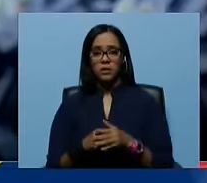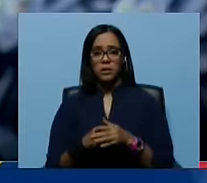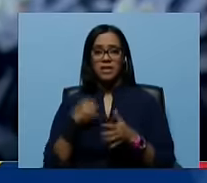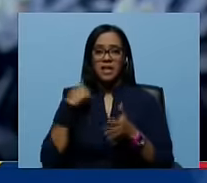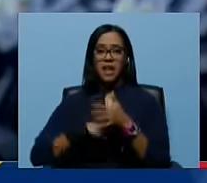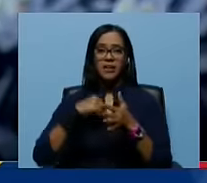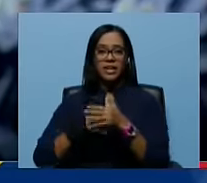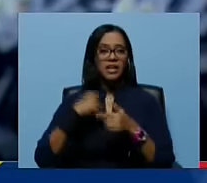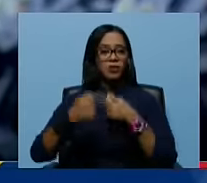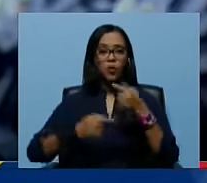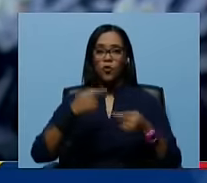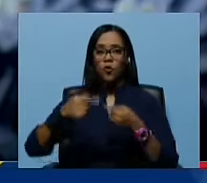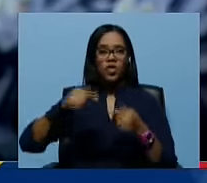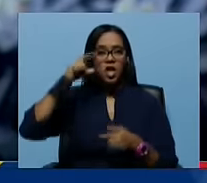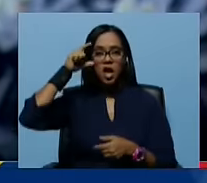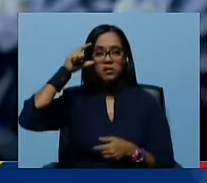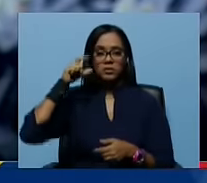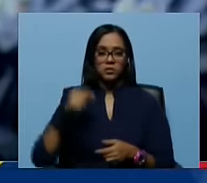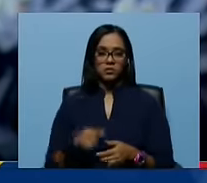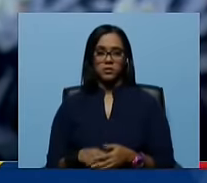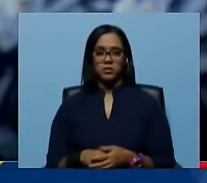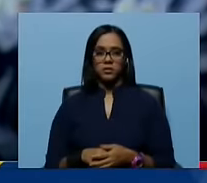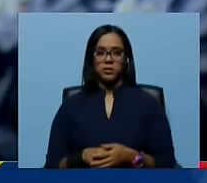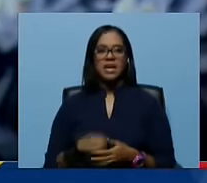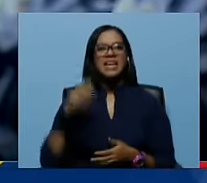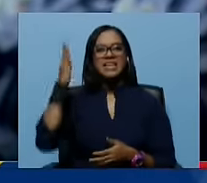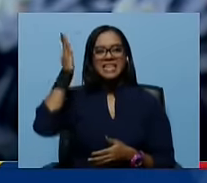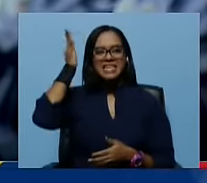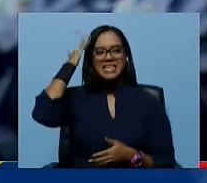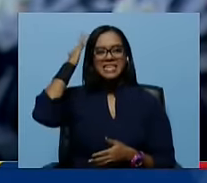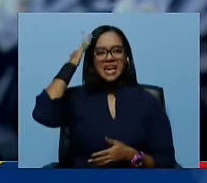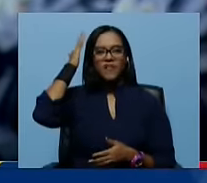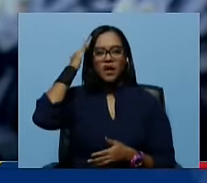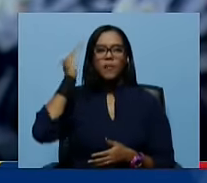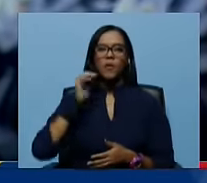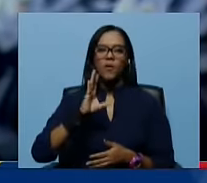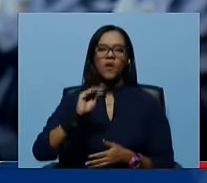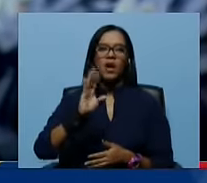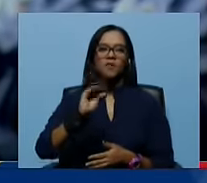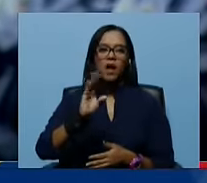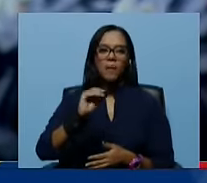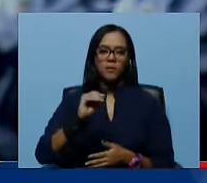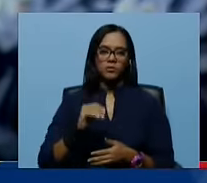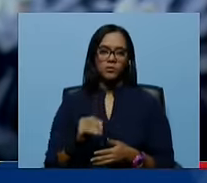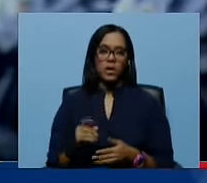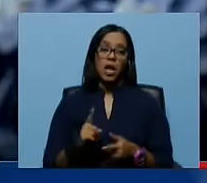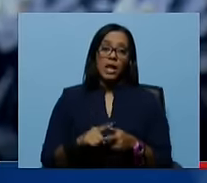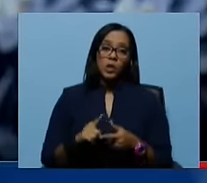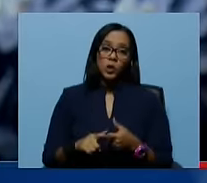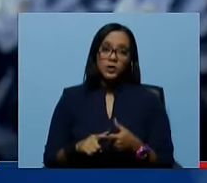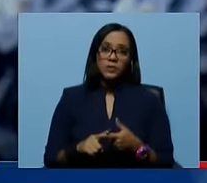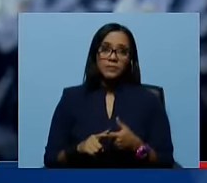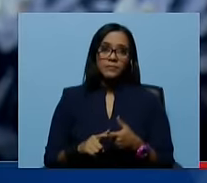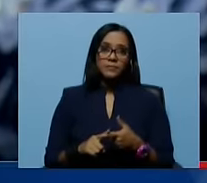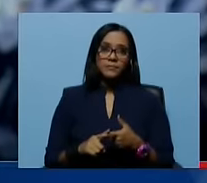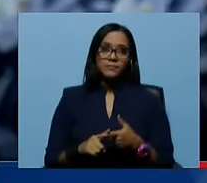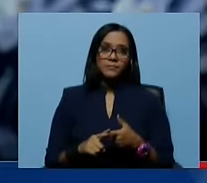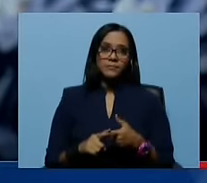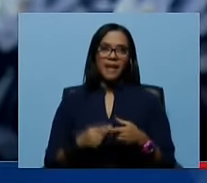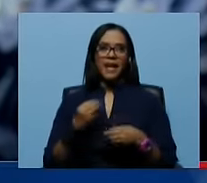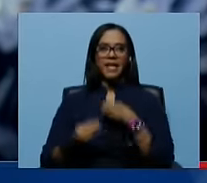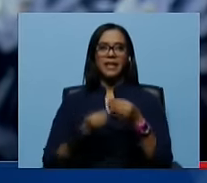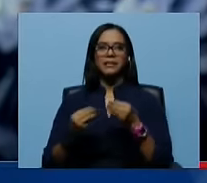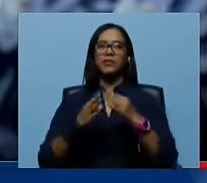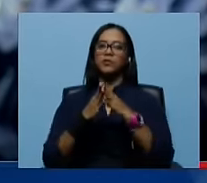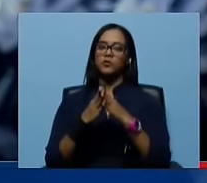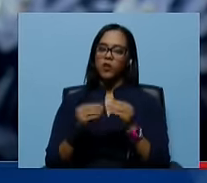batallas diarias. Y sabemos de lo que estamos hablando. Así que Hay que hacer todos los